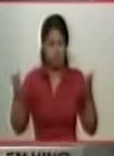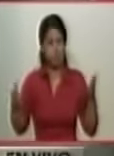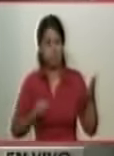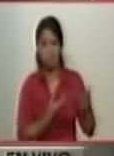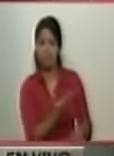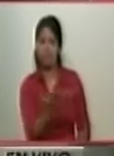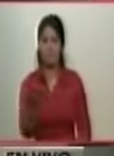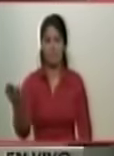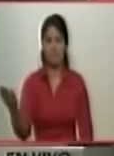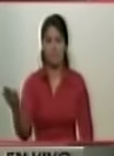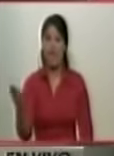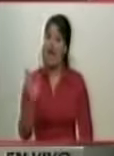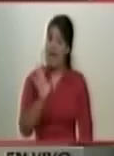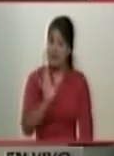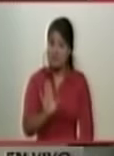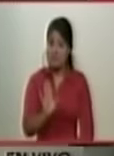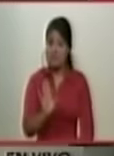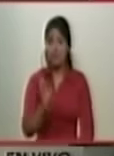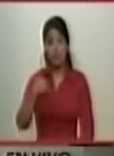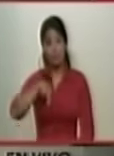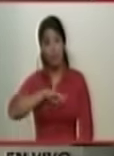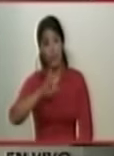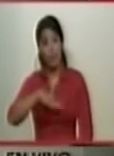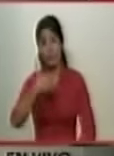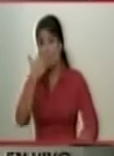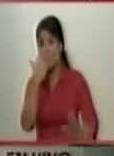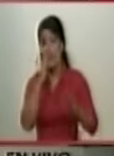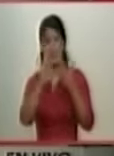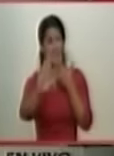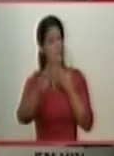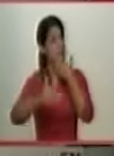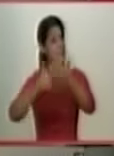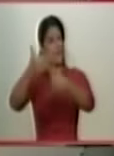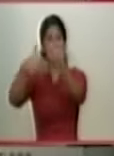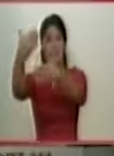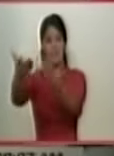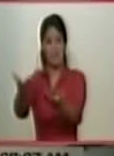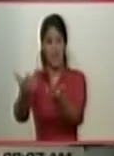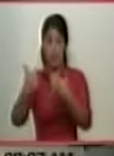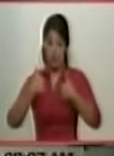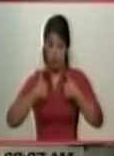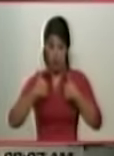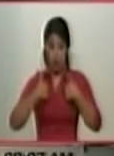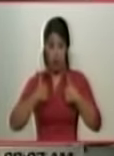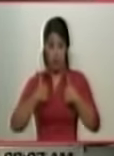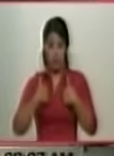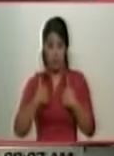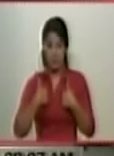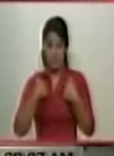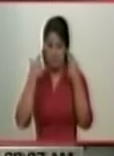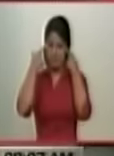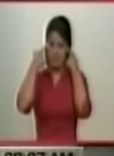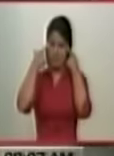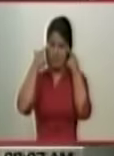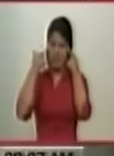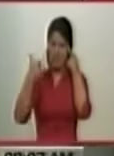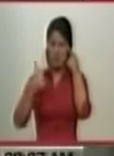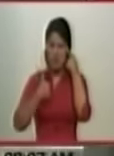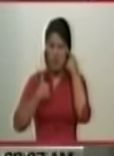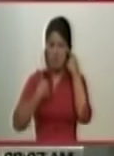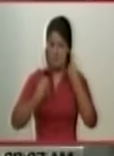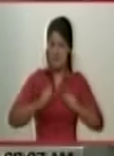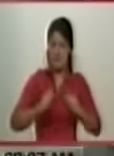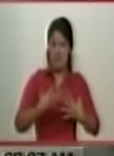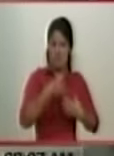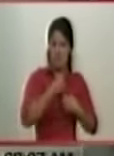Solamente así es como podemos eternizarnos en el tiempo. Cuando nuestra vida, cada día nos damos cuenta que nos pertenece